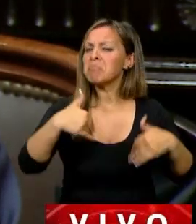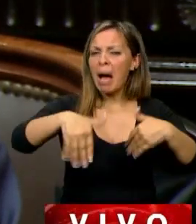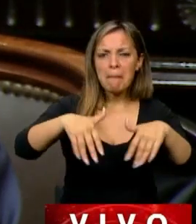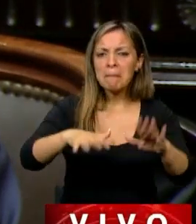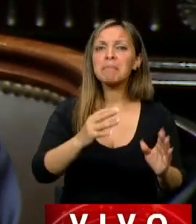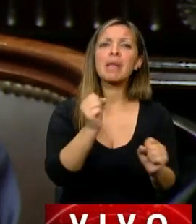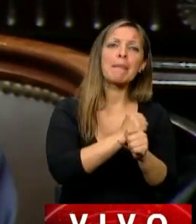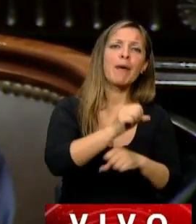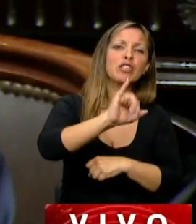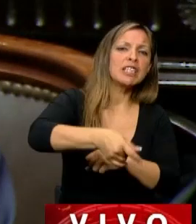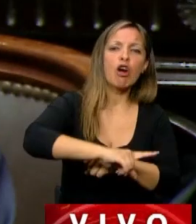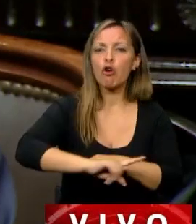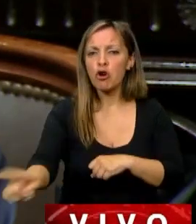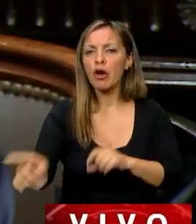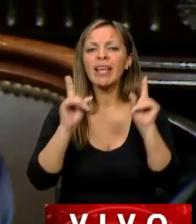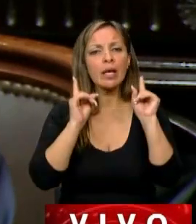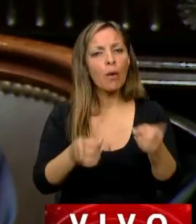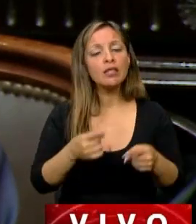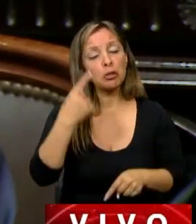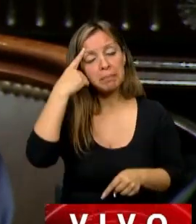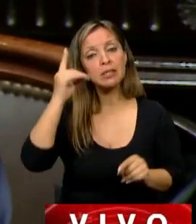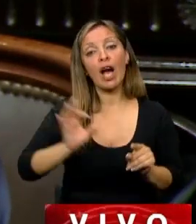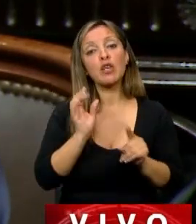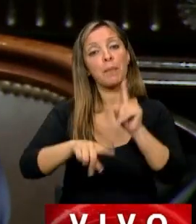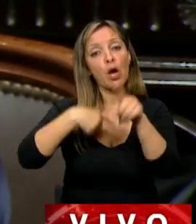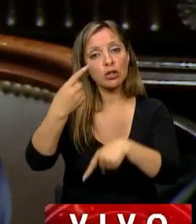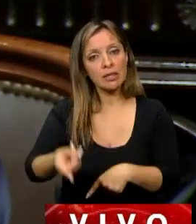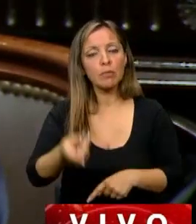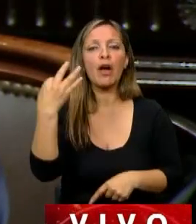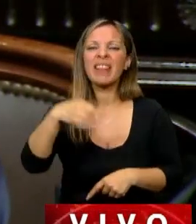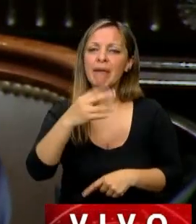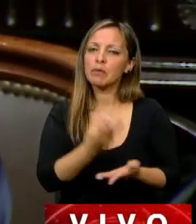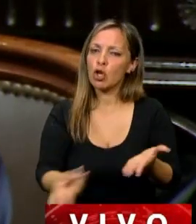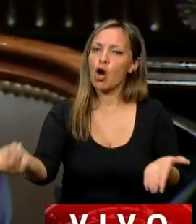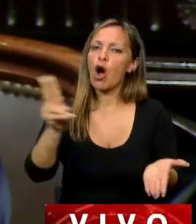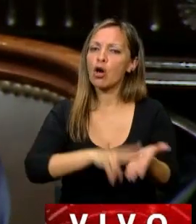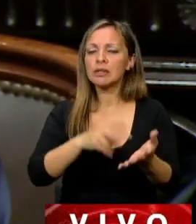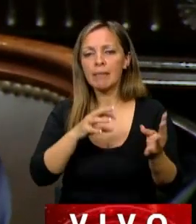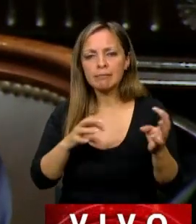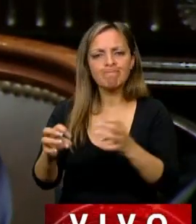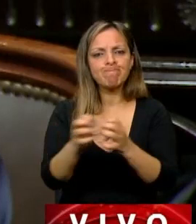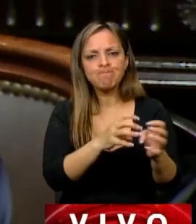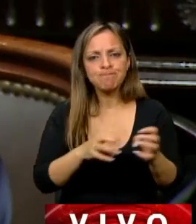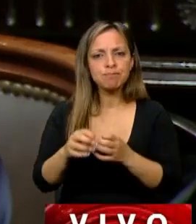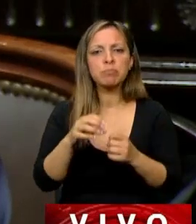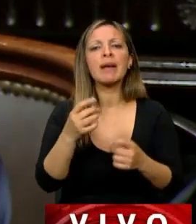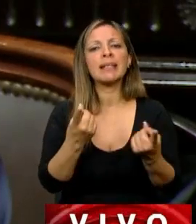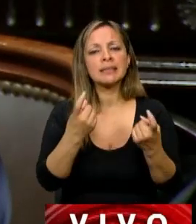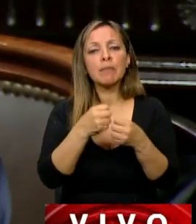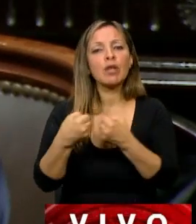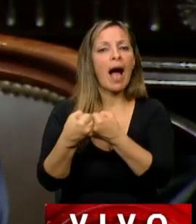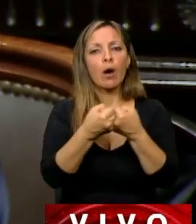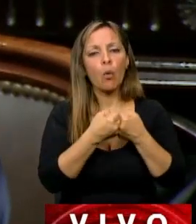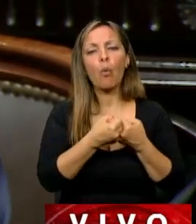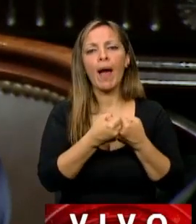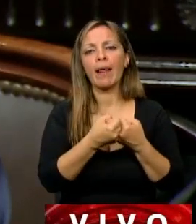de la votación de hoy, creo que el año que viene tenemos que volver a plantear la posibilidad de tener un consenso fiscal que